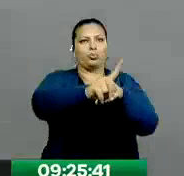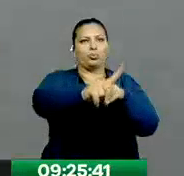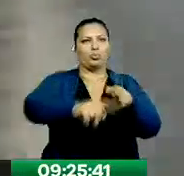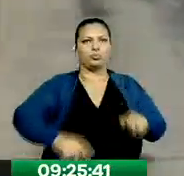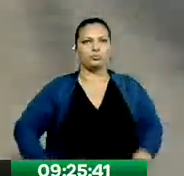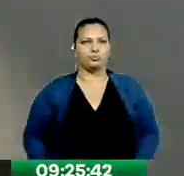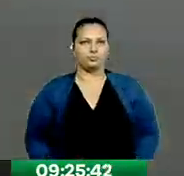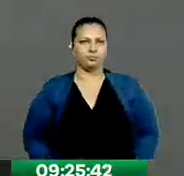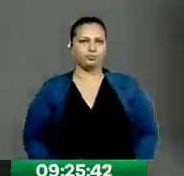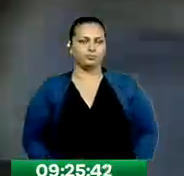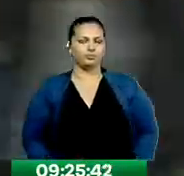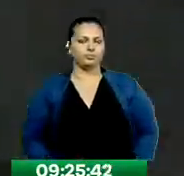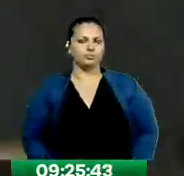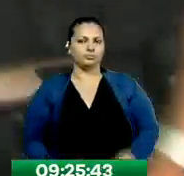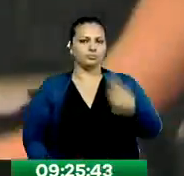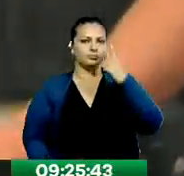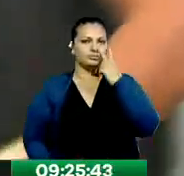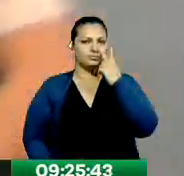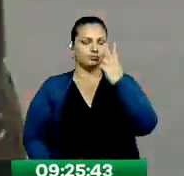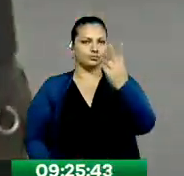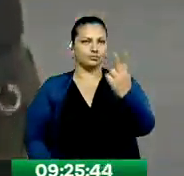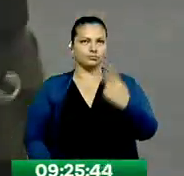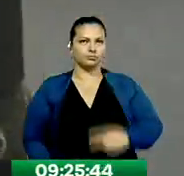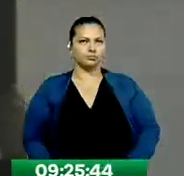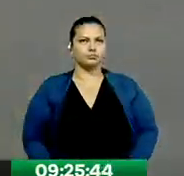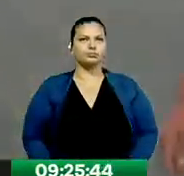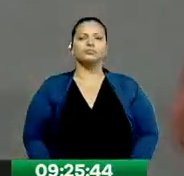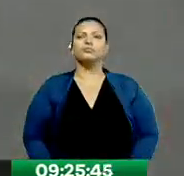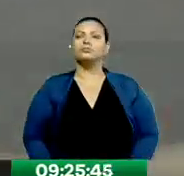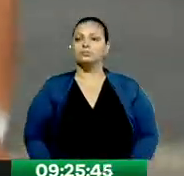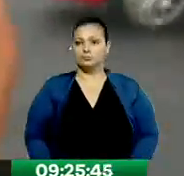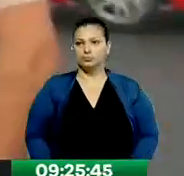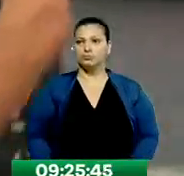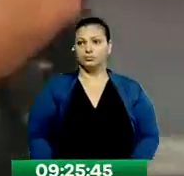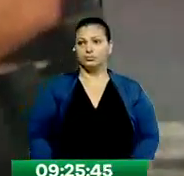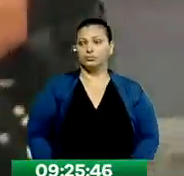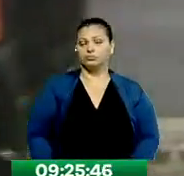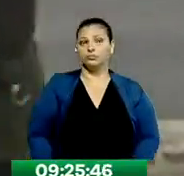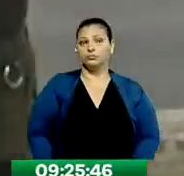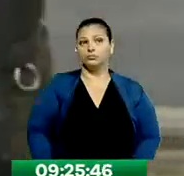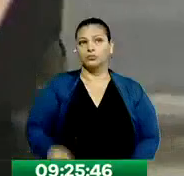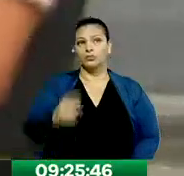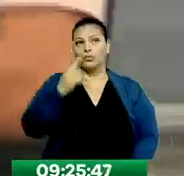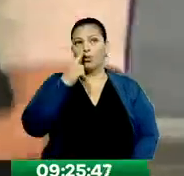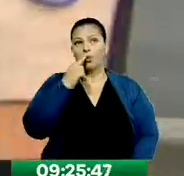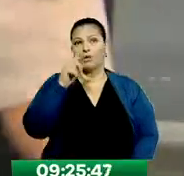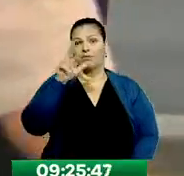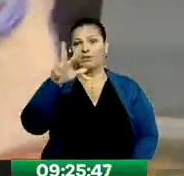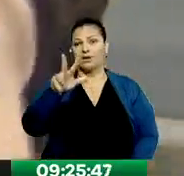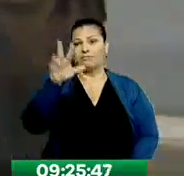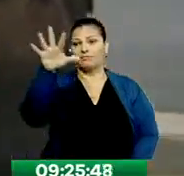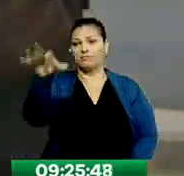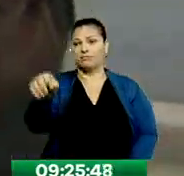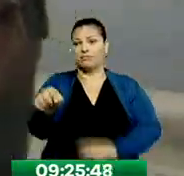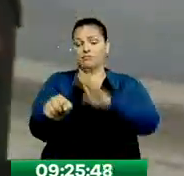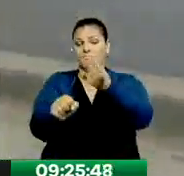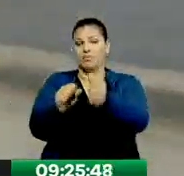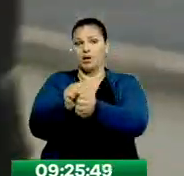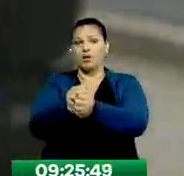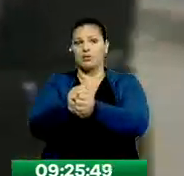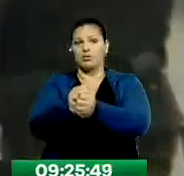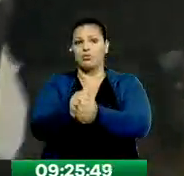uno de ellos detenido ahí. Ah, uno ingresó nuevamente a la universidad. A la universidad se metió y ya en la facultad no puede entrar la policía. Es que recordemos que estaban prohibidas